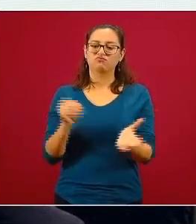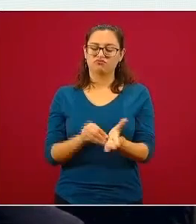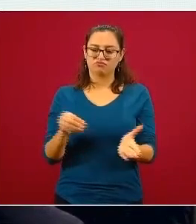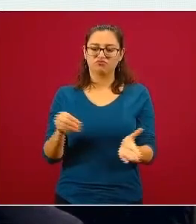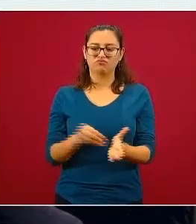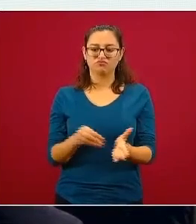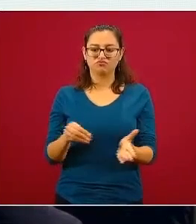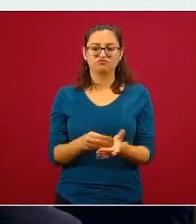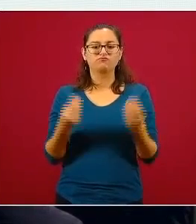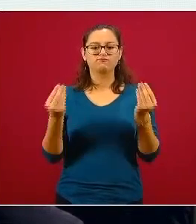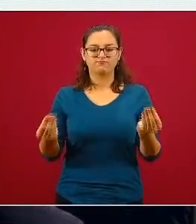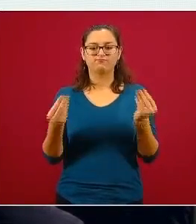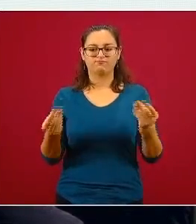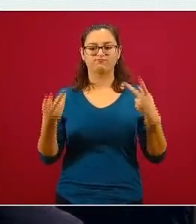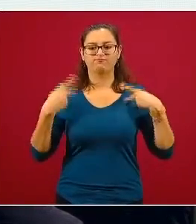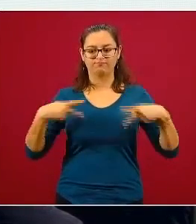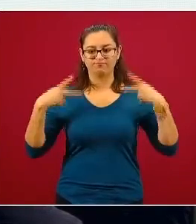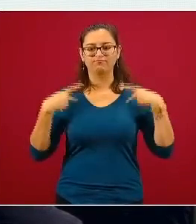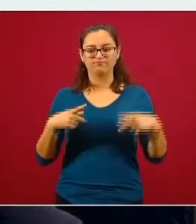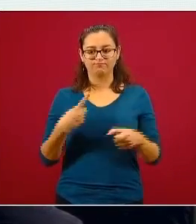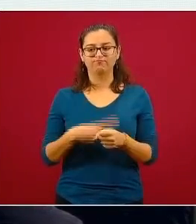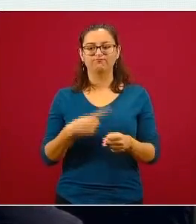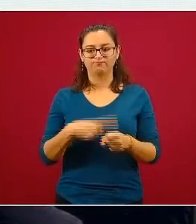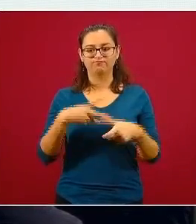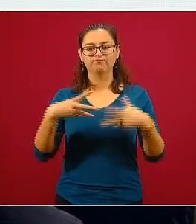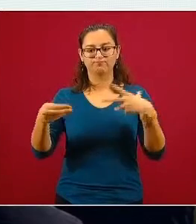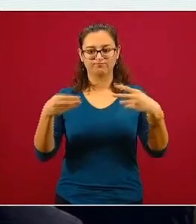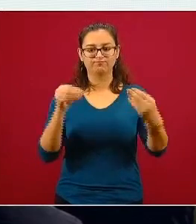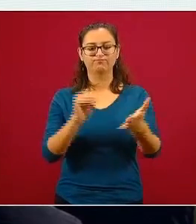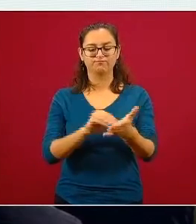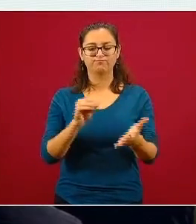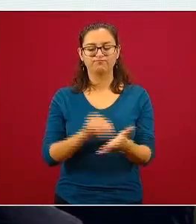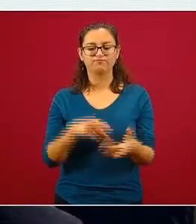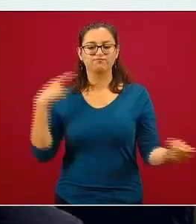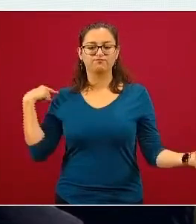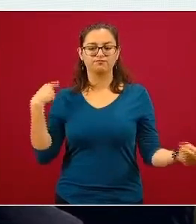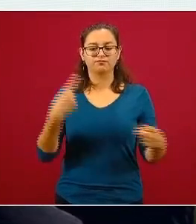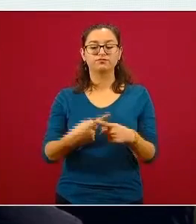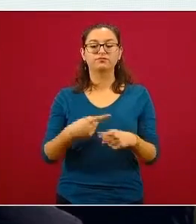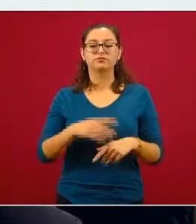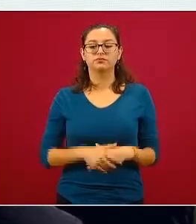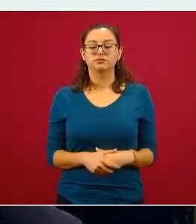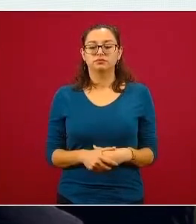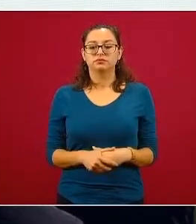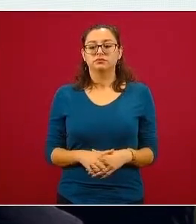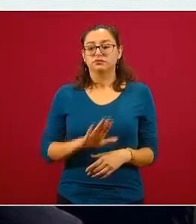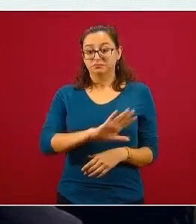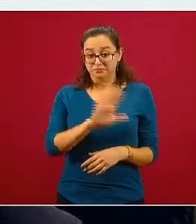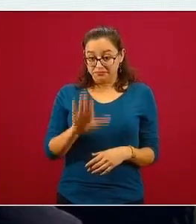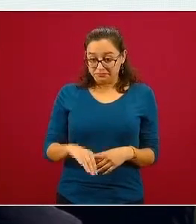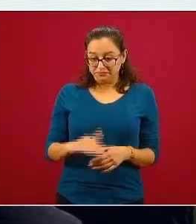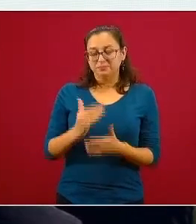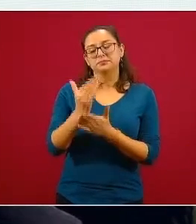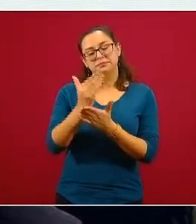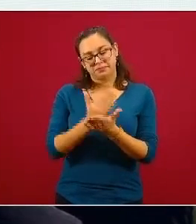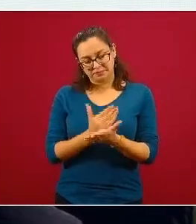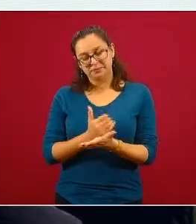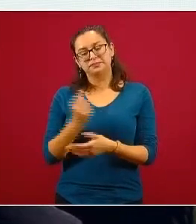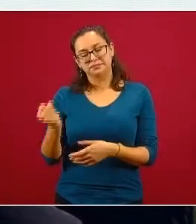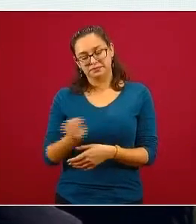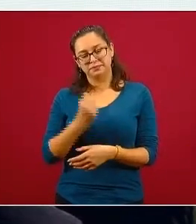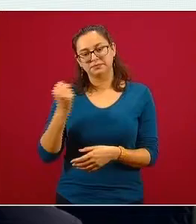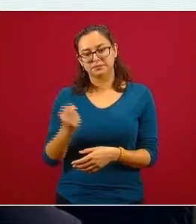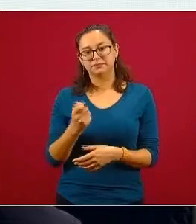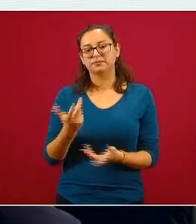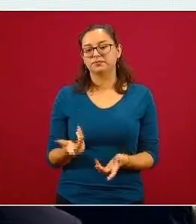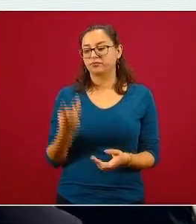cantidad todavía importante de transmisión en estas últimas semanas. Al menos sí las defunciones descendiendo desde la semana